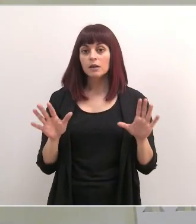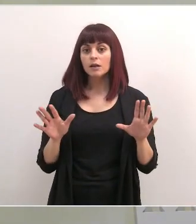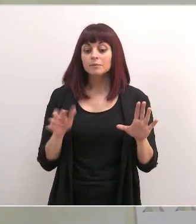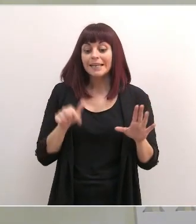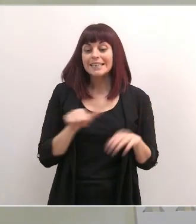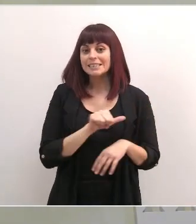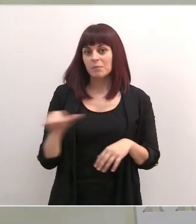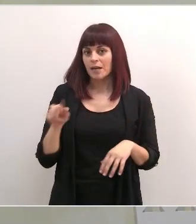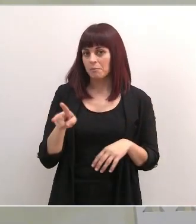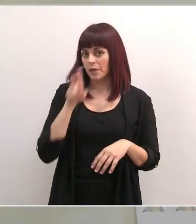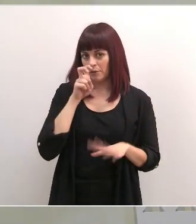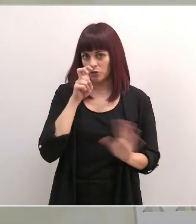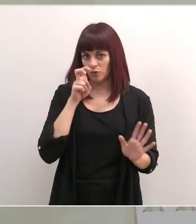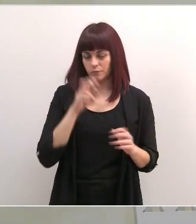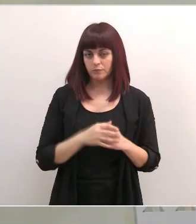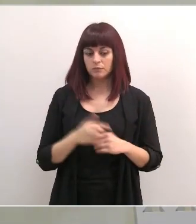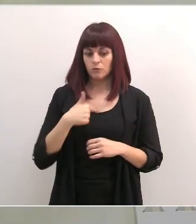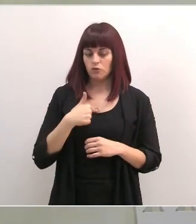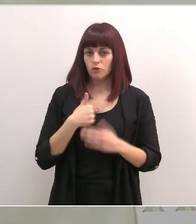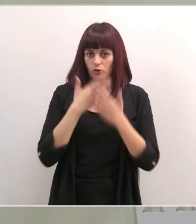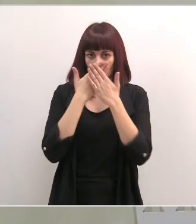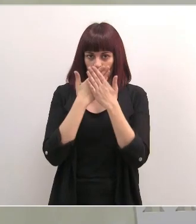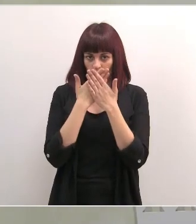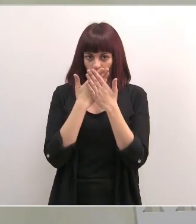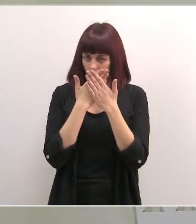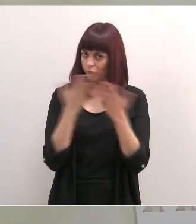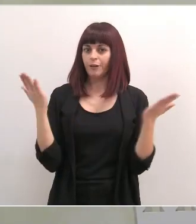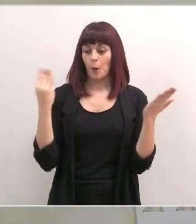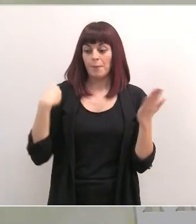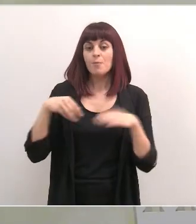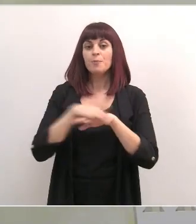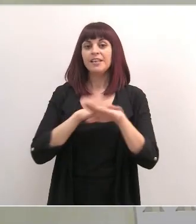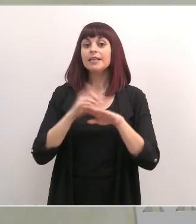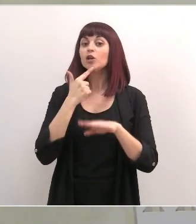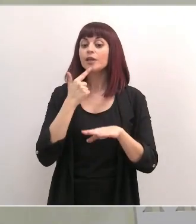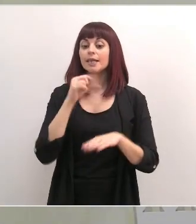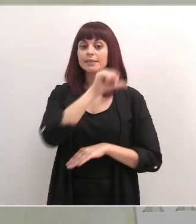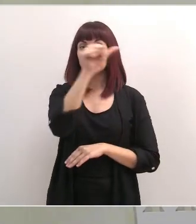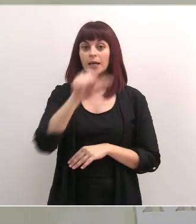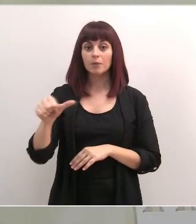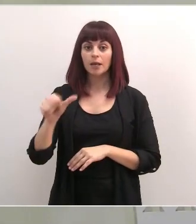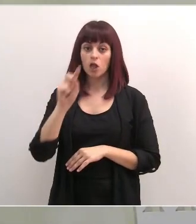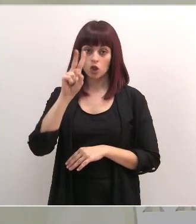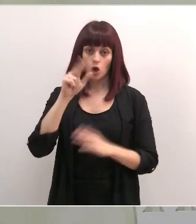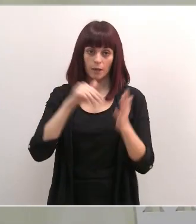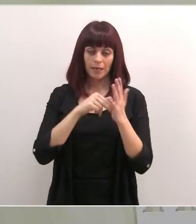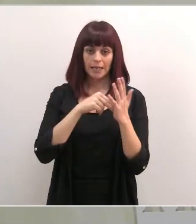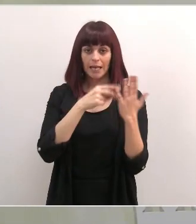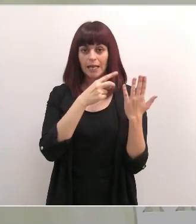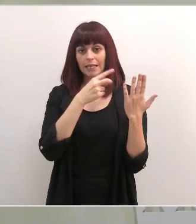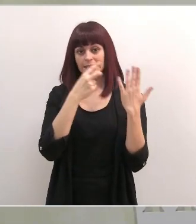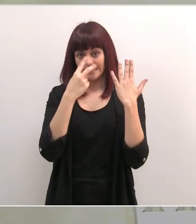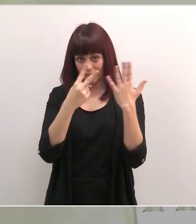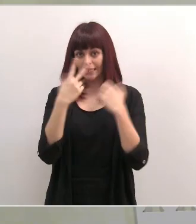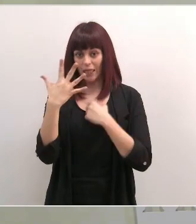esta semana. Yo confío en lo que ha dicho el Ministerio, que la semana que viene tengamos las